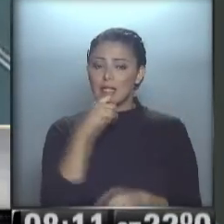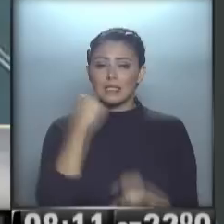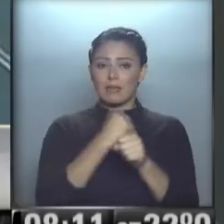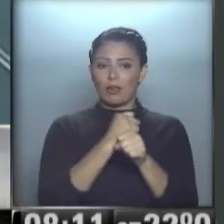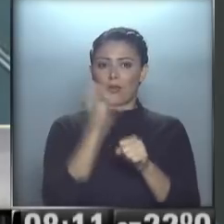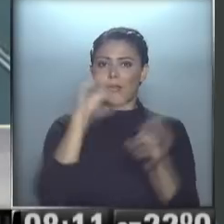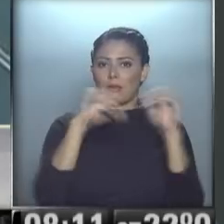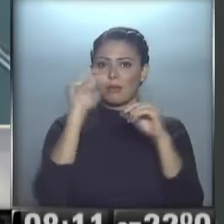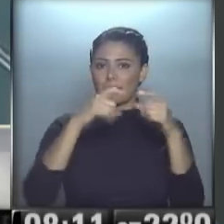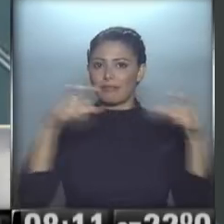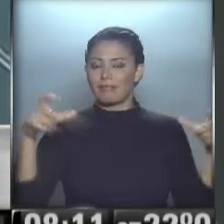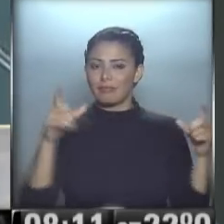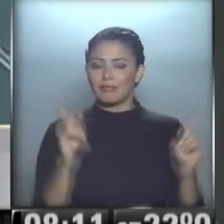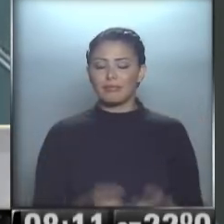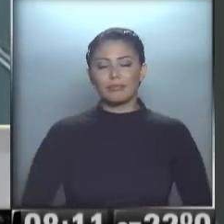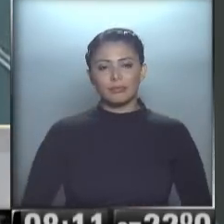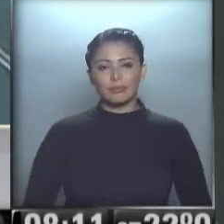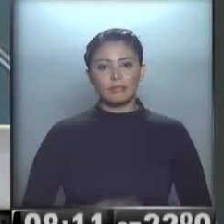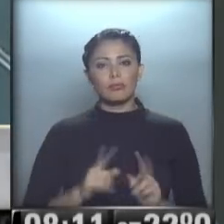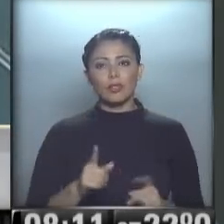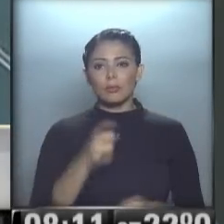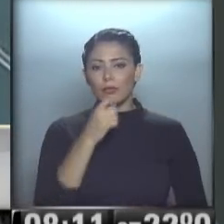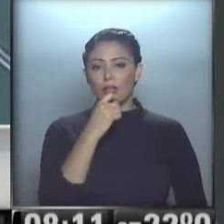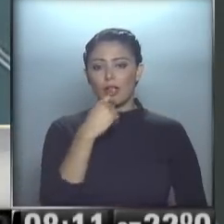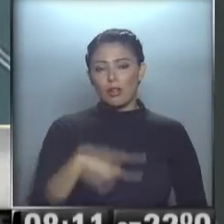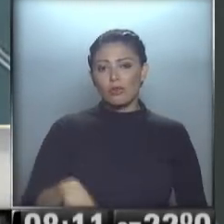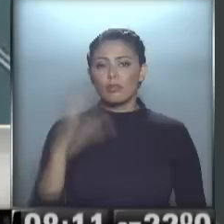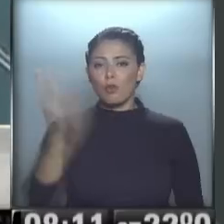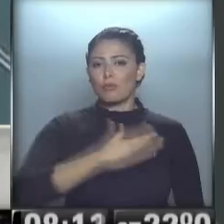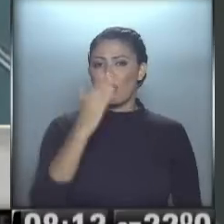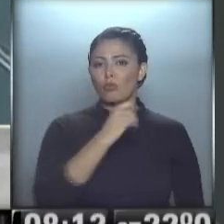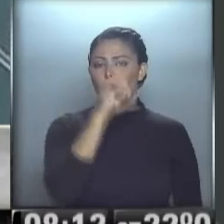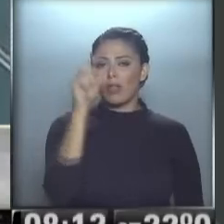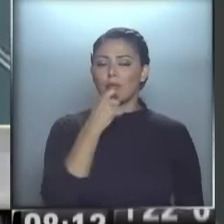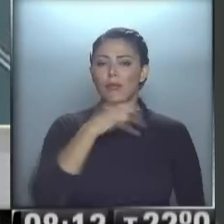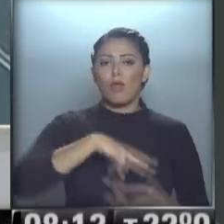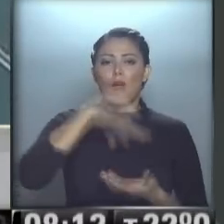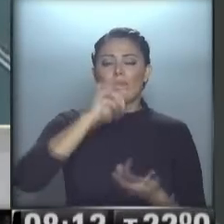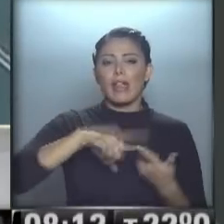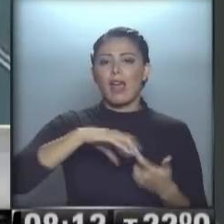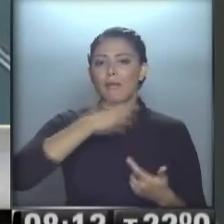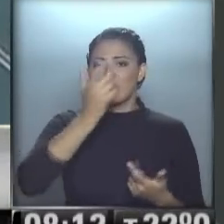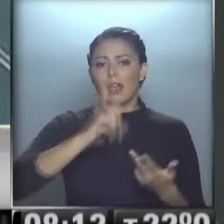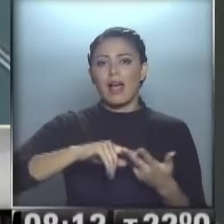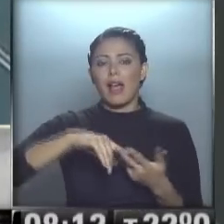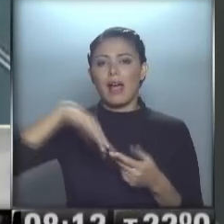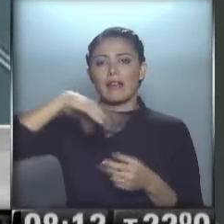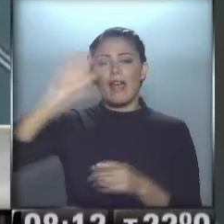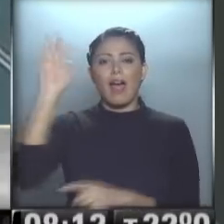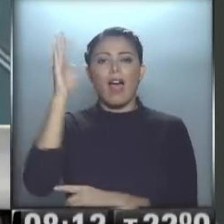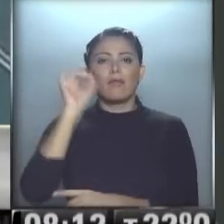empleo también desde eh artículos o producciones regionales de peras manzanas pasando por Olivos y vino